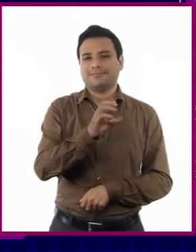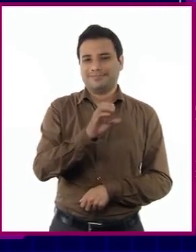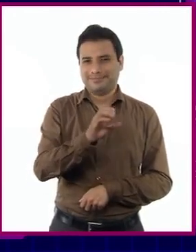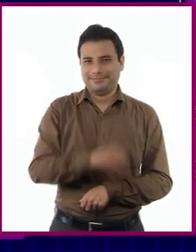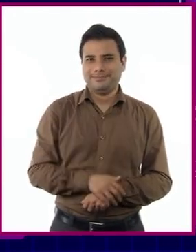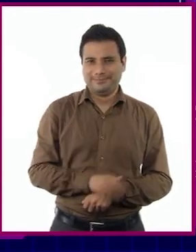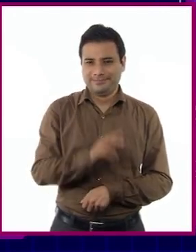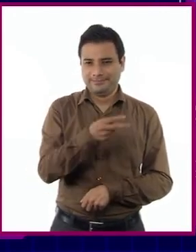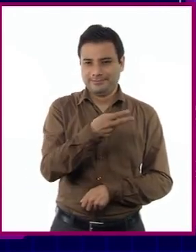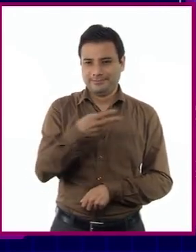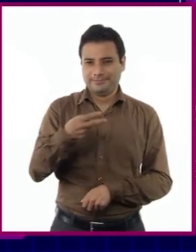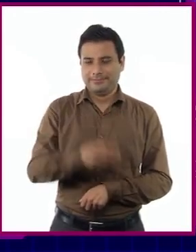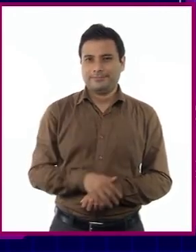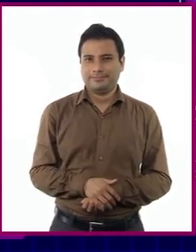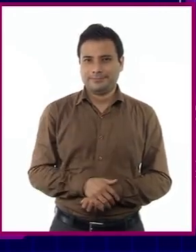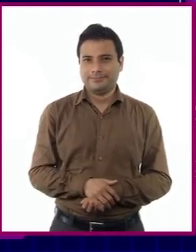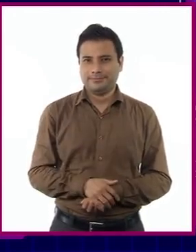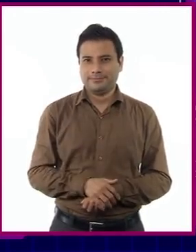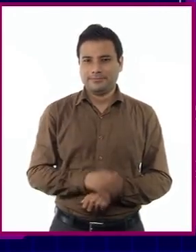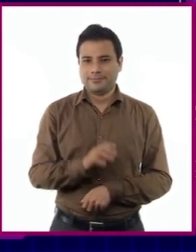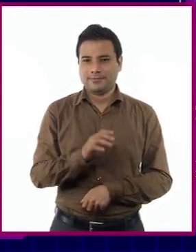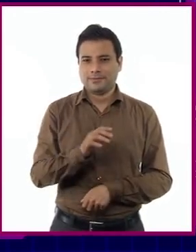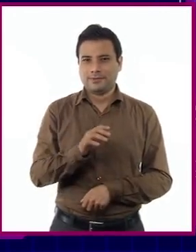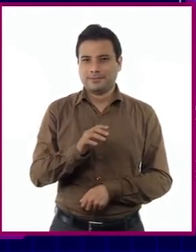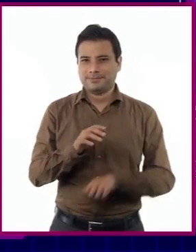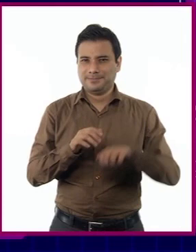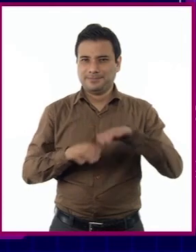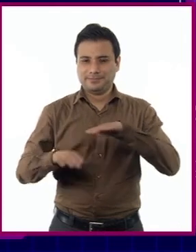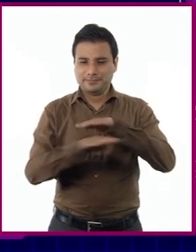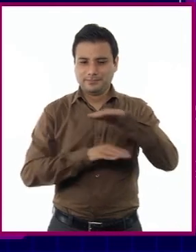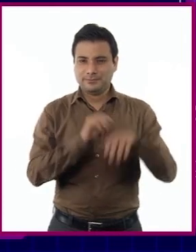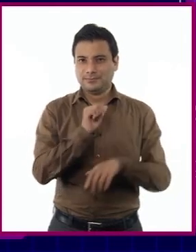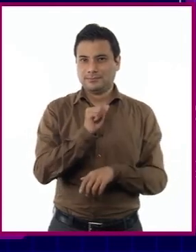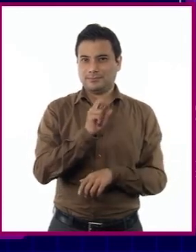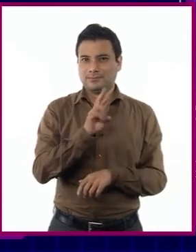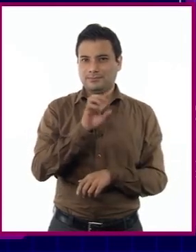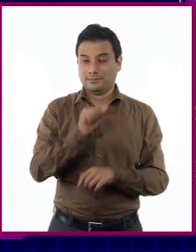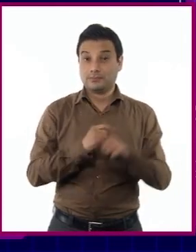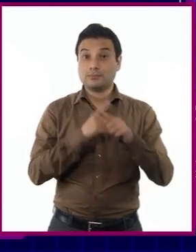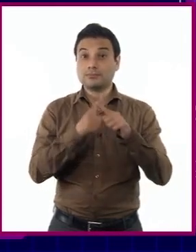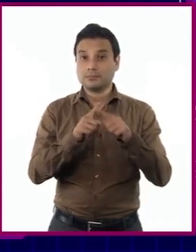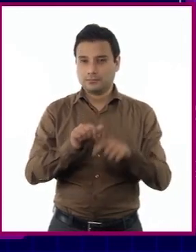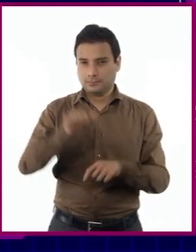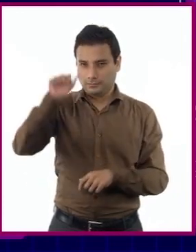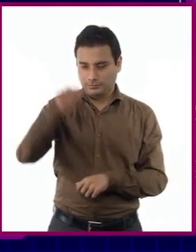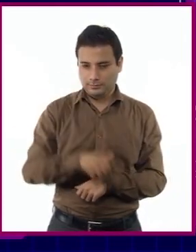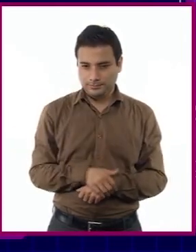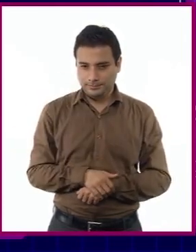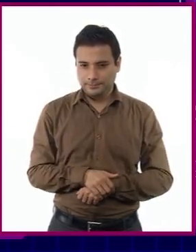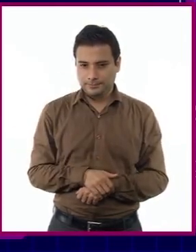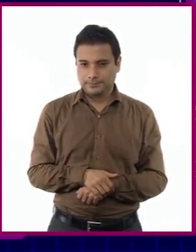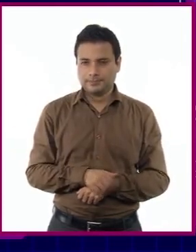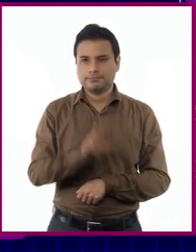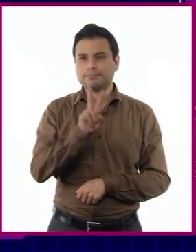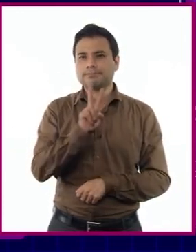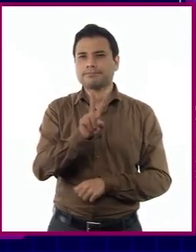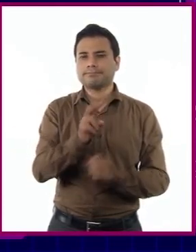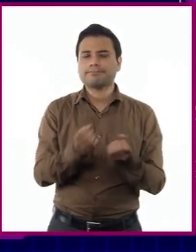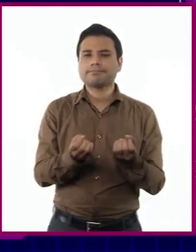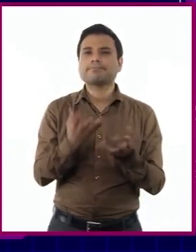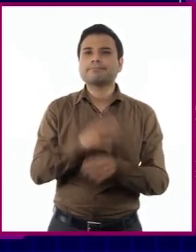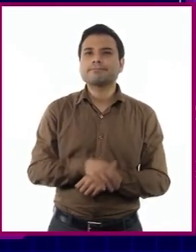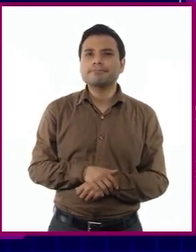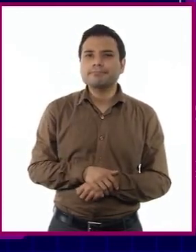igual al área de la base circular por la altura entonces el volumen del cilindro